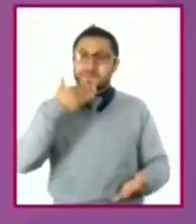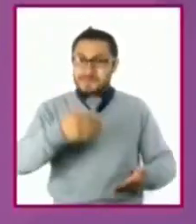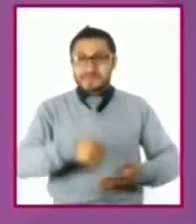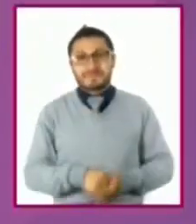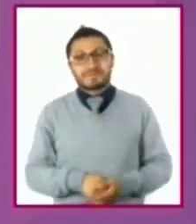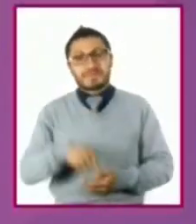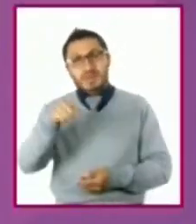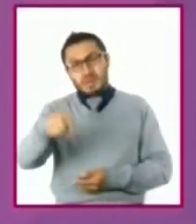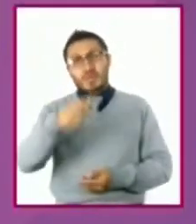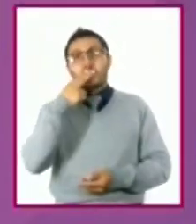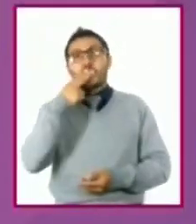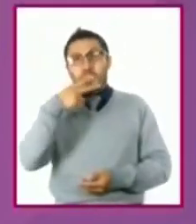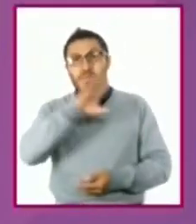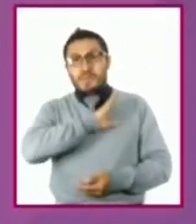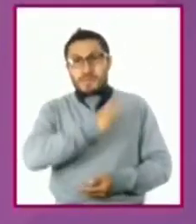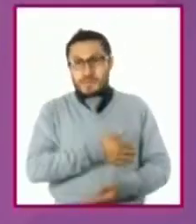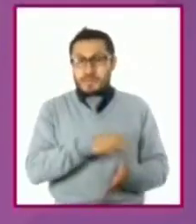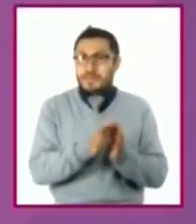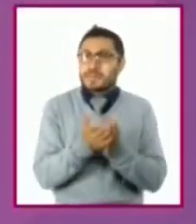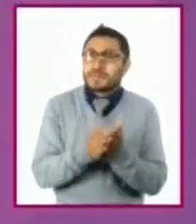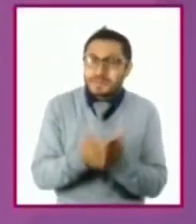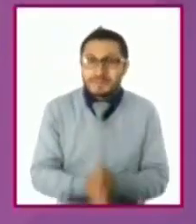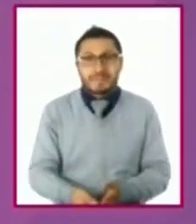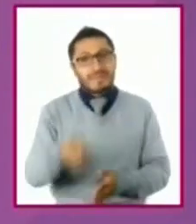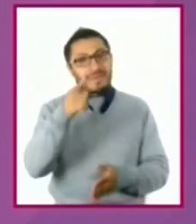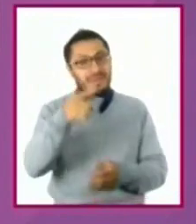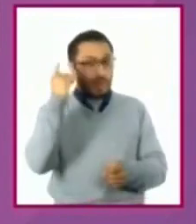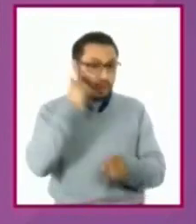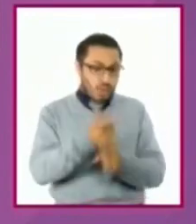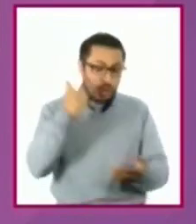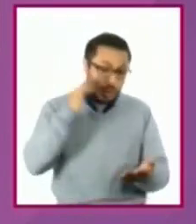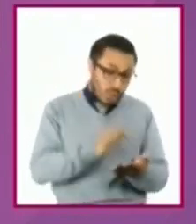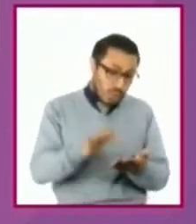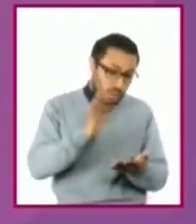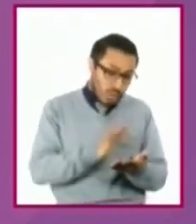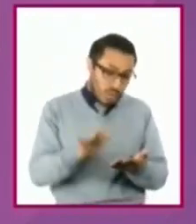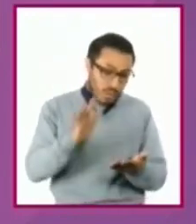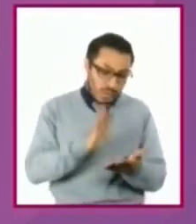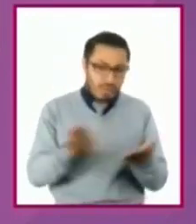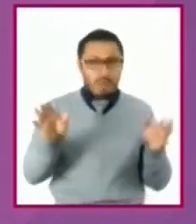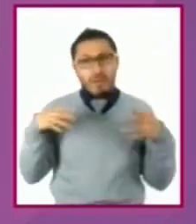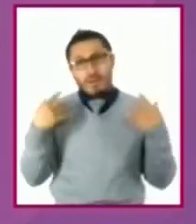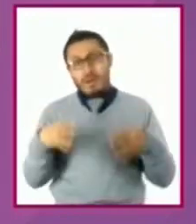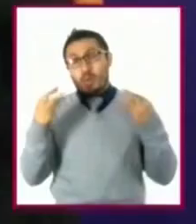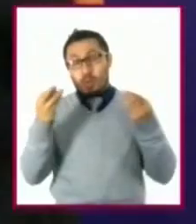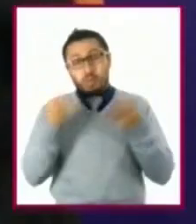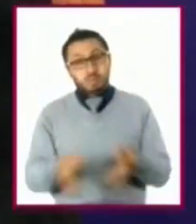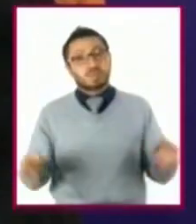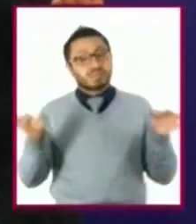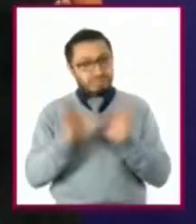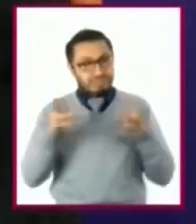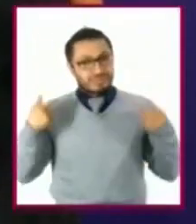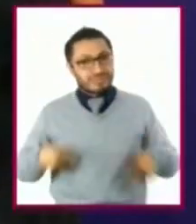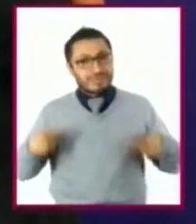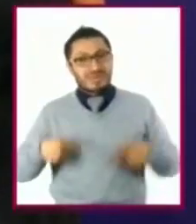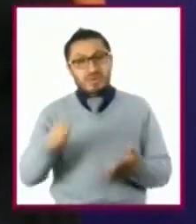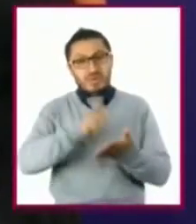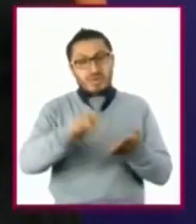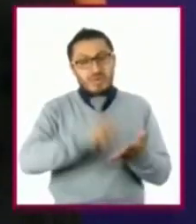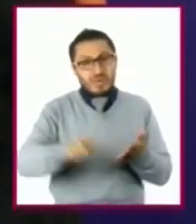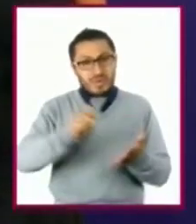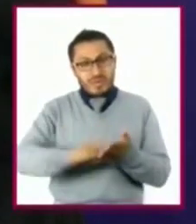apoyarse en sus libros de texto. Ahí encontrarán fragmentos de obras de grandes autores latinoamericanos y si alguno les